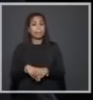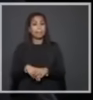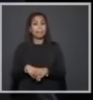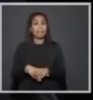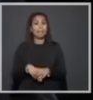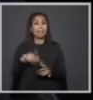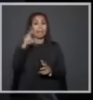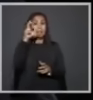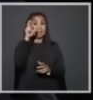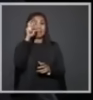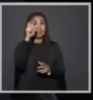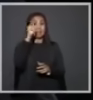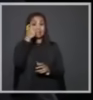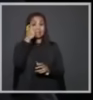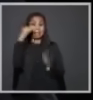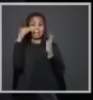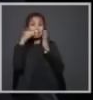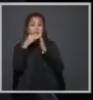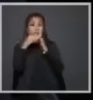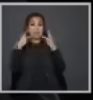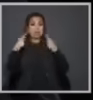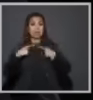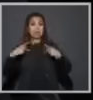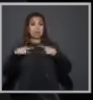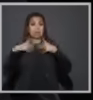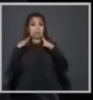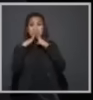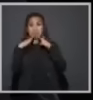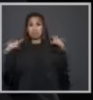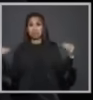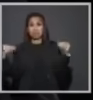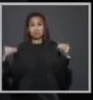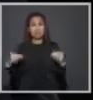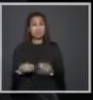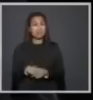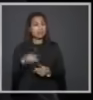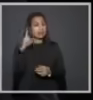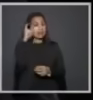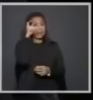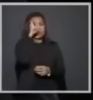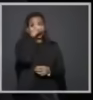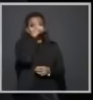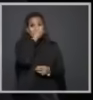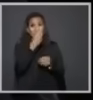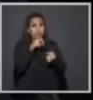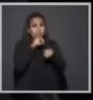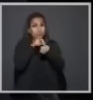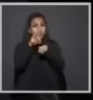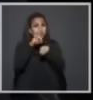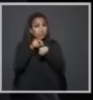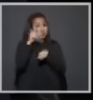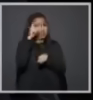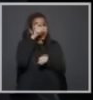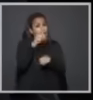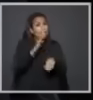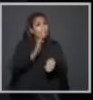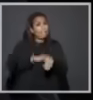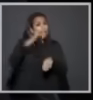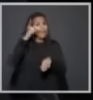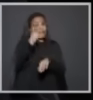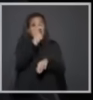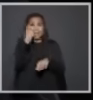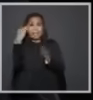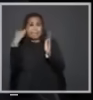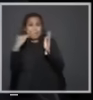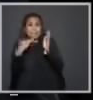36,000 desaparecidos, son cifras muy fuertes, más de 100,000 víctimas de la violencia,